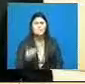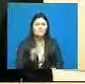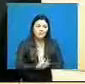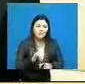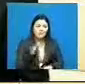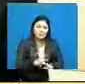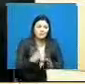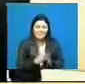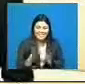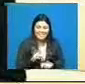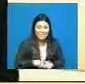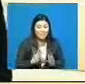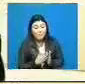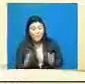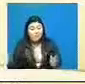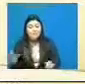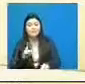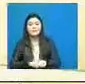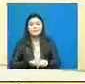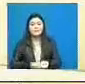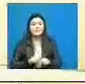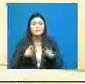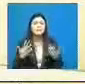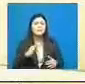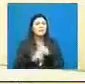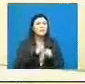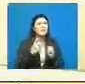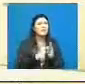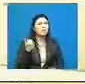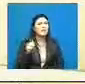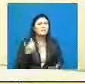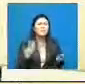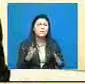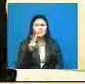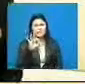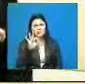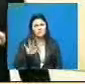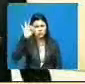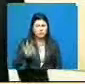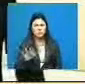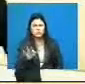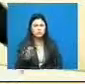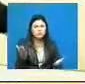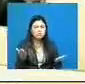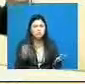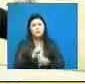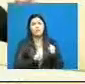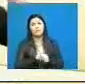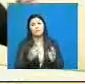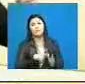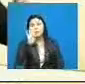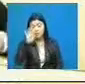en cuenta lo que se aplazó, el recorte en 2010 fue del 23% frente al 2009. No